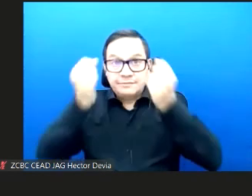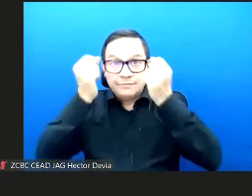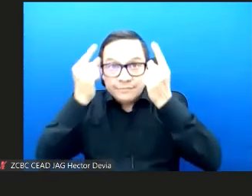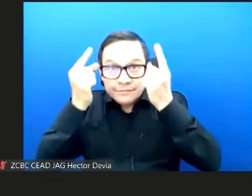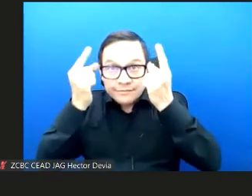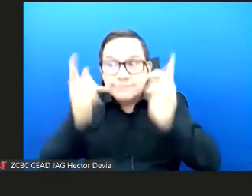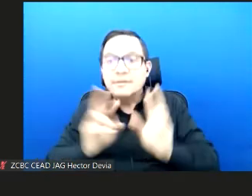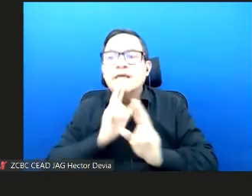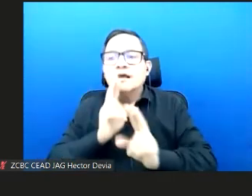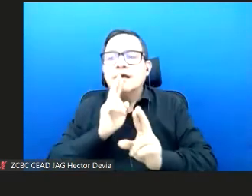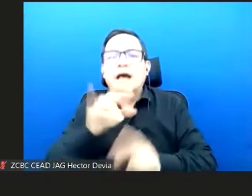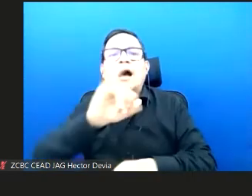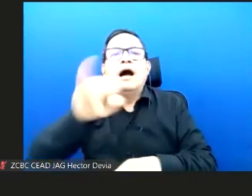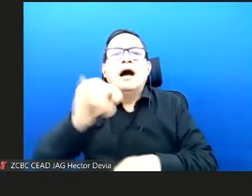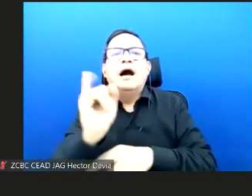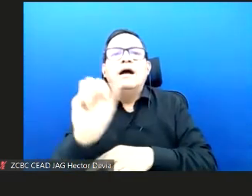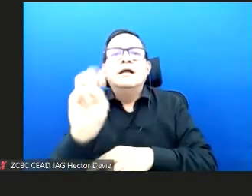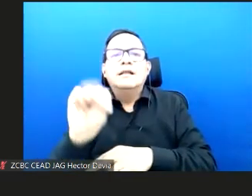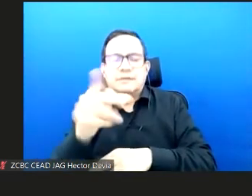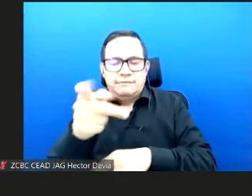siguiendo.